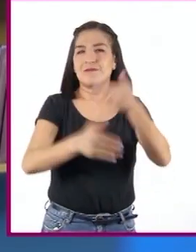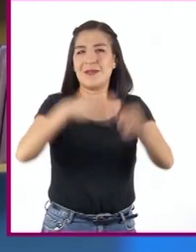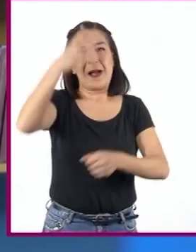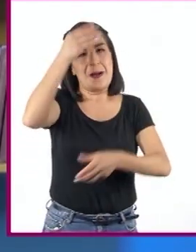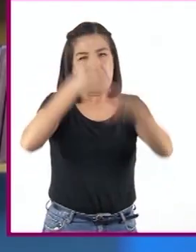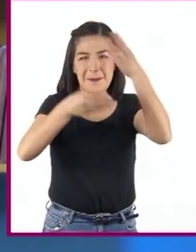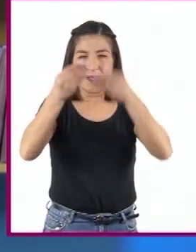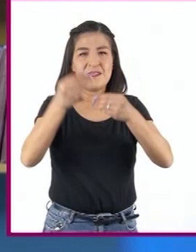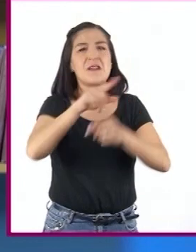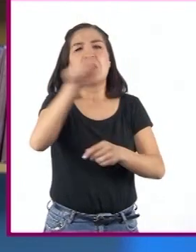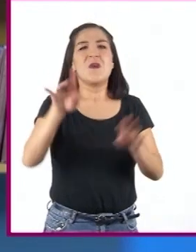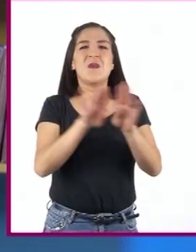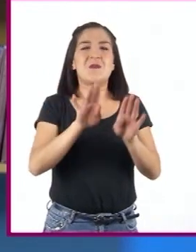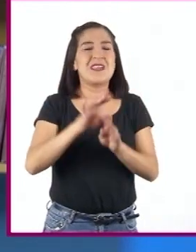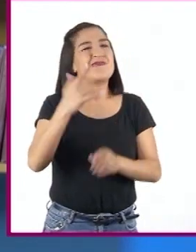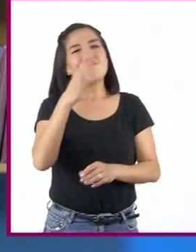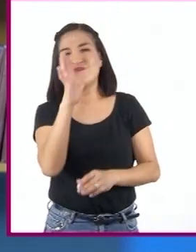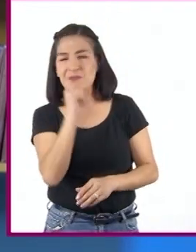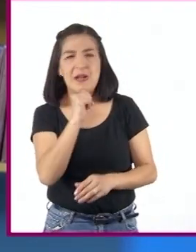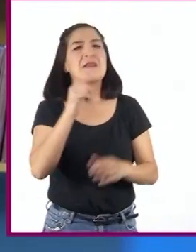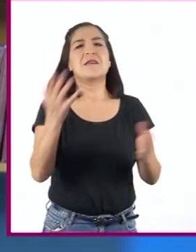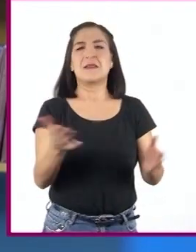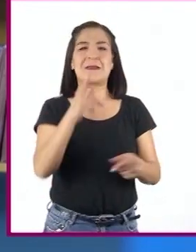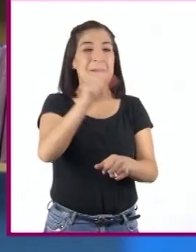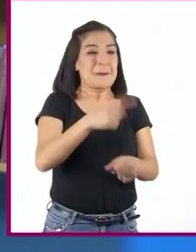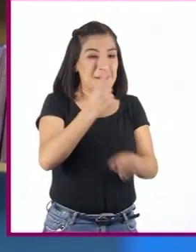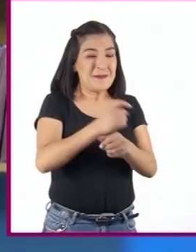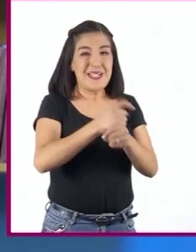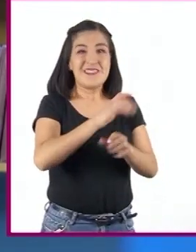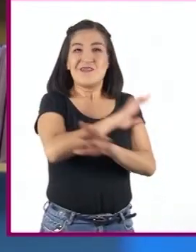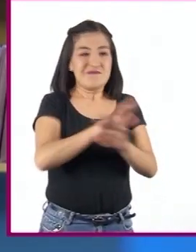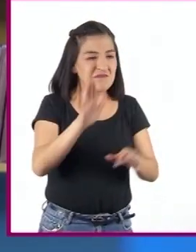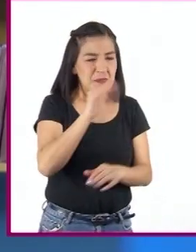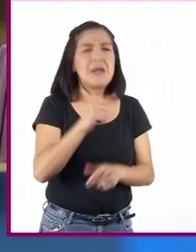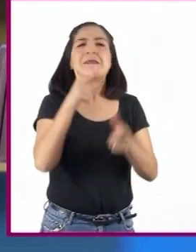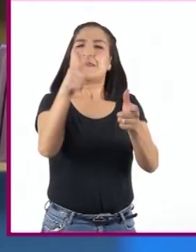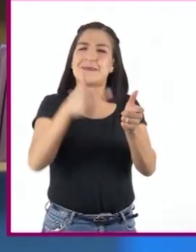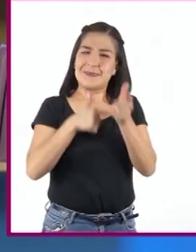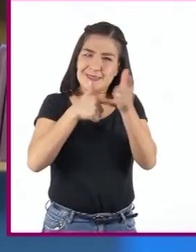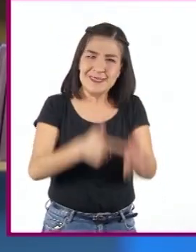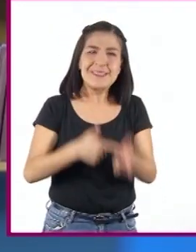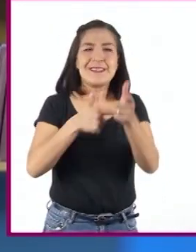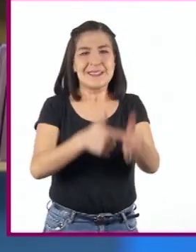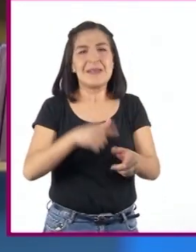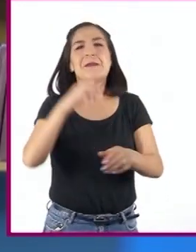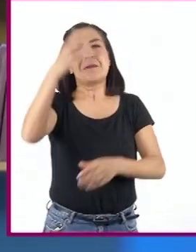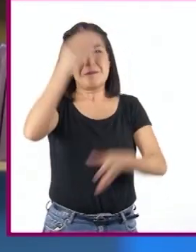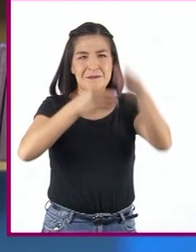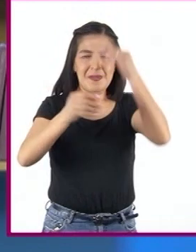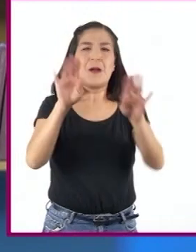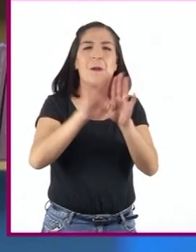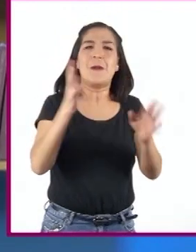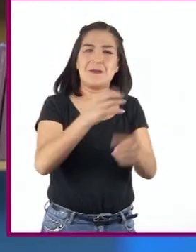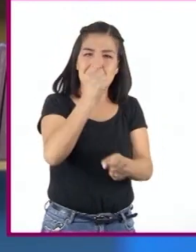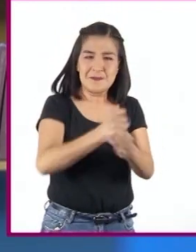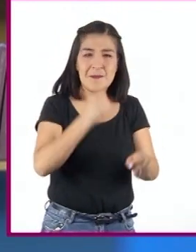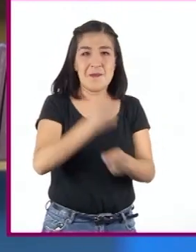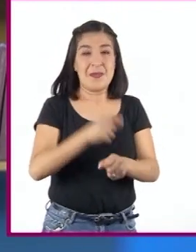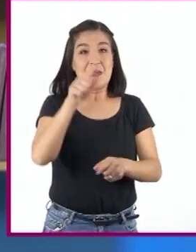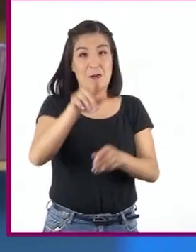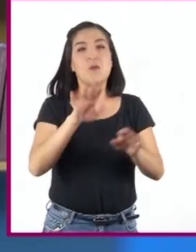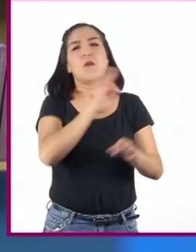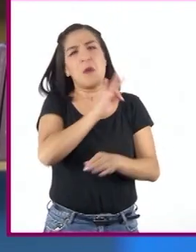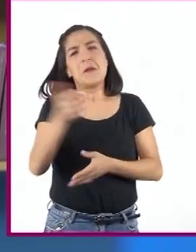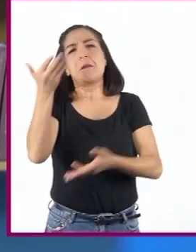si no encuentran la solución correcta a la primera oportunidad. Completen la solución de este reto. Si les es posible, compártanla con